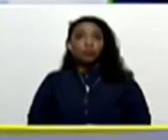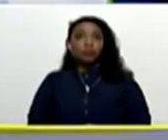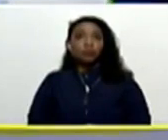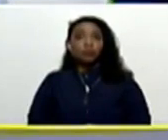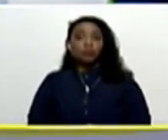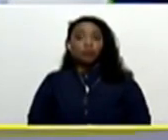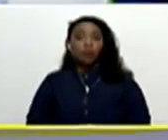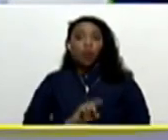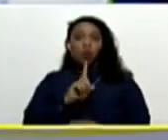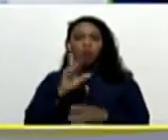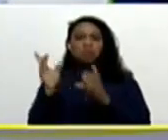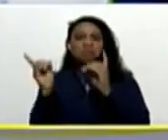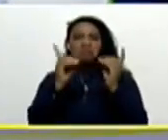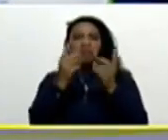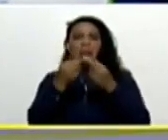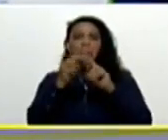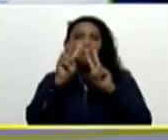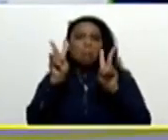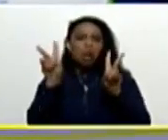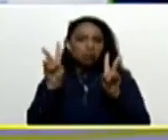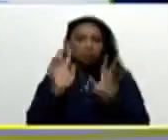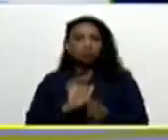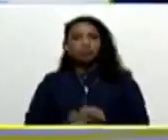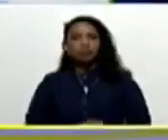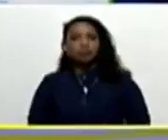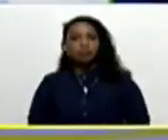un diálogo para la paz.